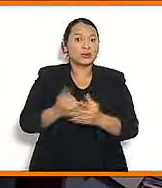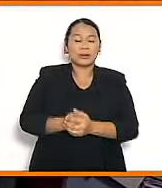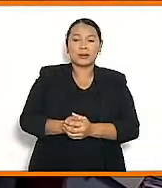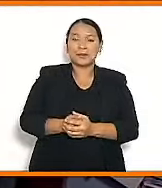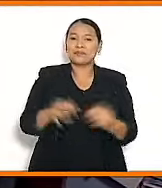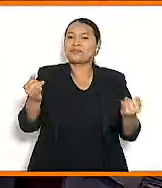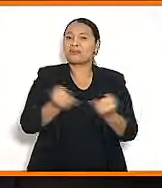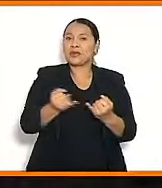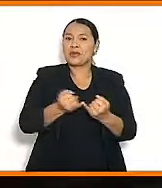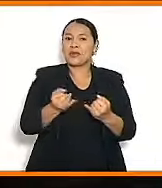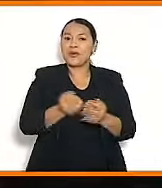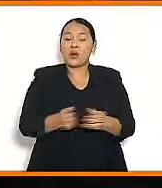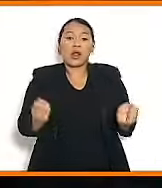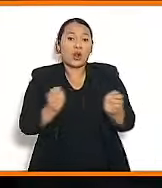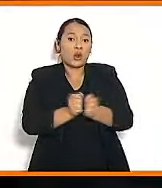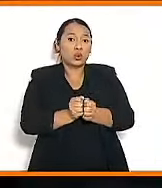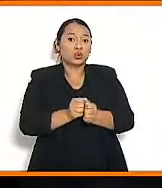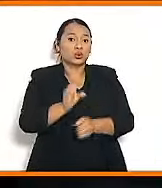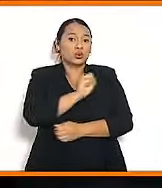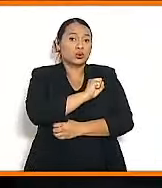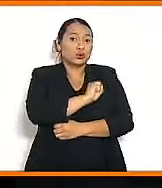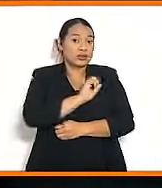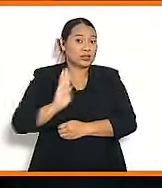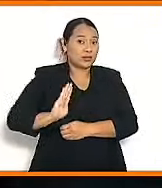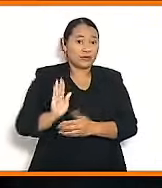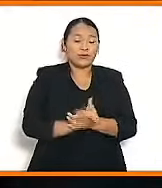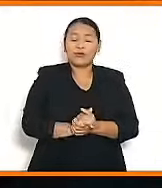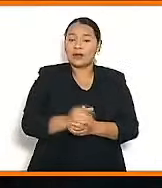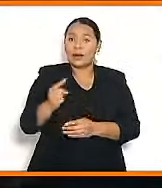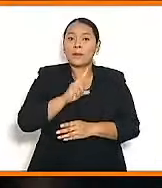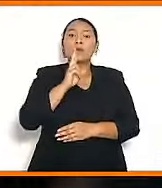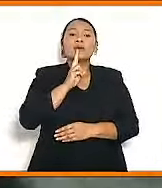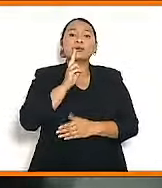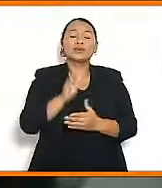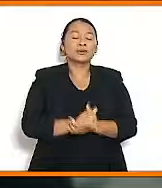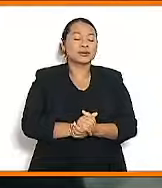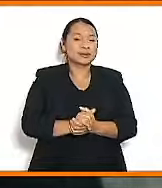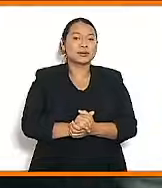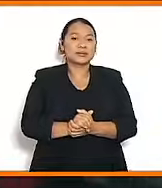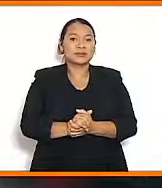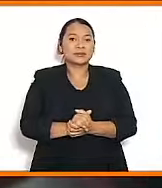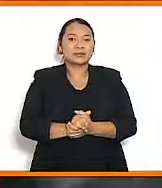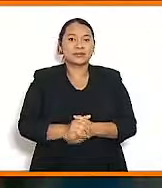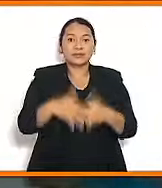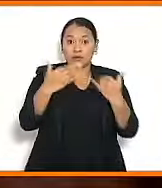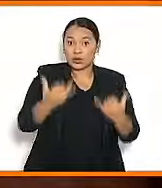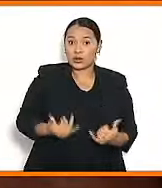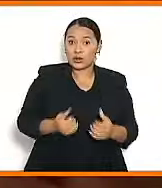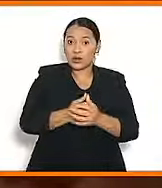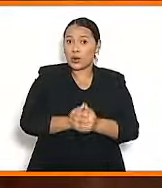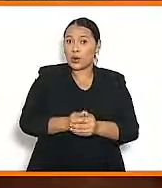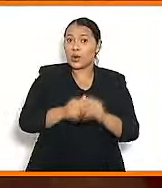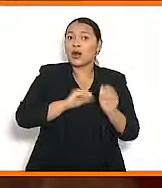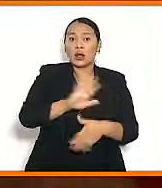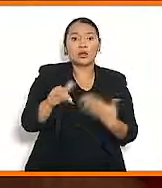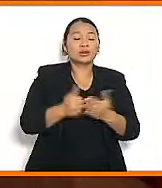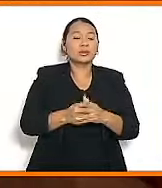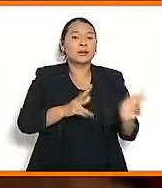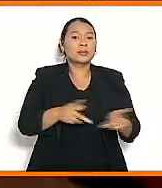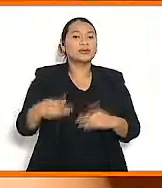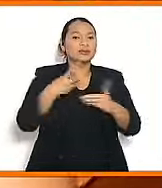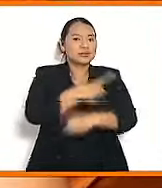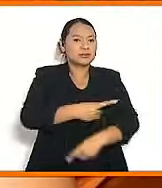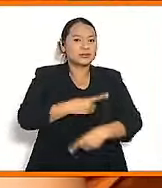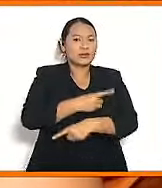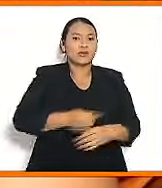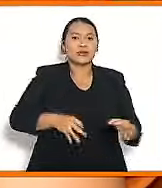contagió al laborioso municipio de Sehuaca, Santa Bárbara, en el occidente del país, donde a partir de ahora sus habitantes disfrutarán de la